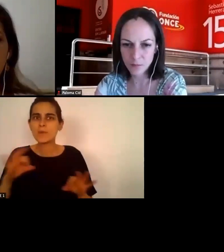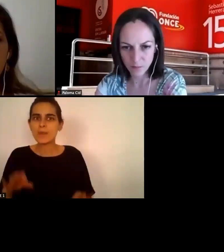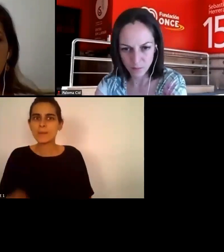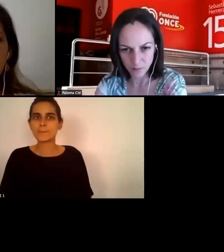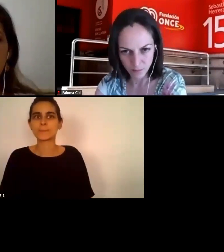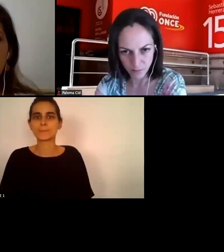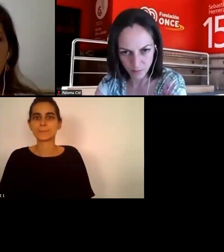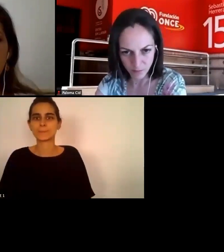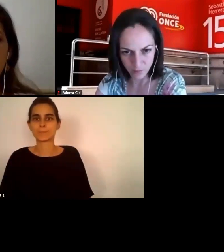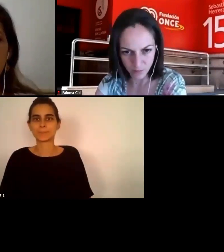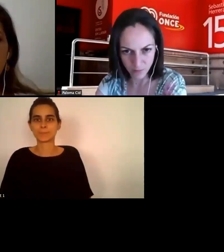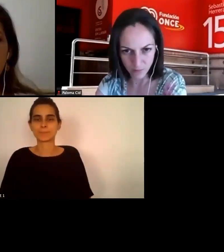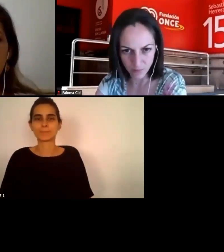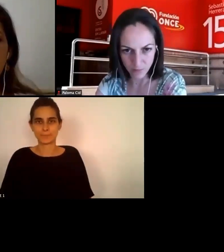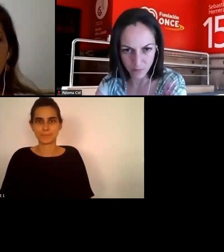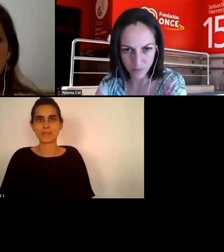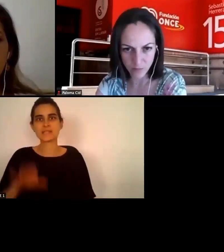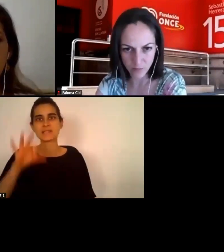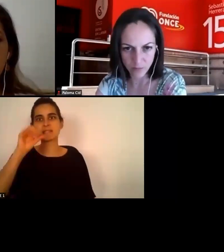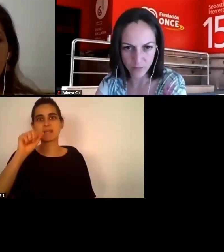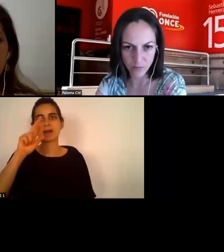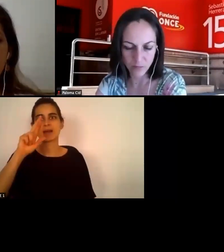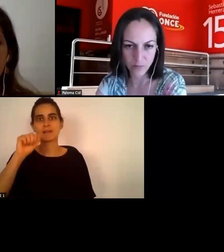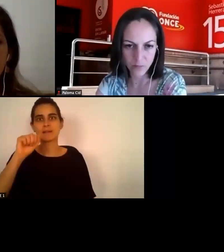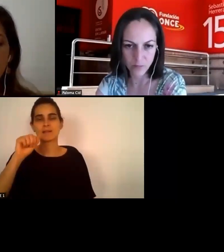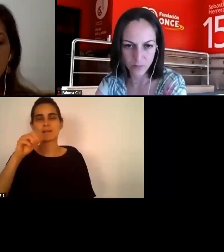Nos salen aquí los apellidos, es Sara Díaz Aranda.